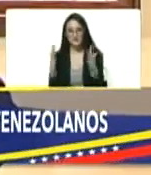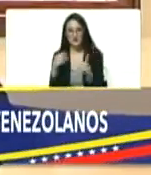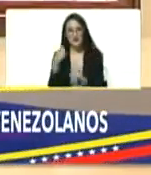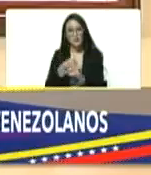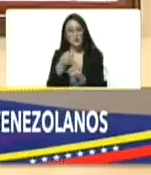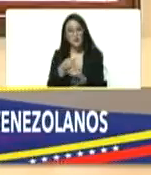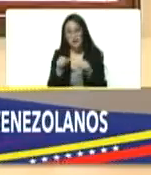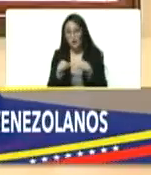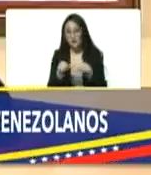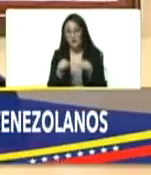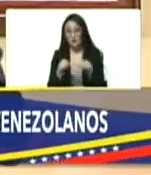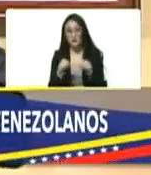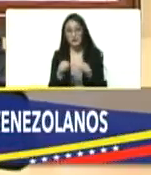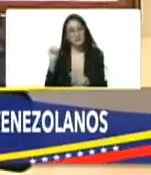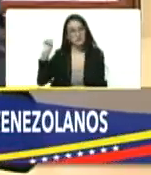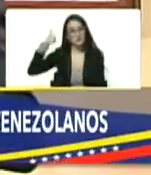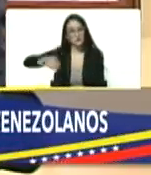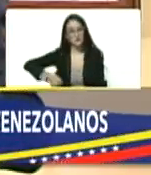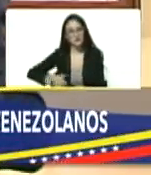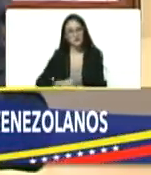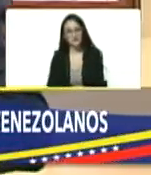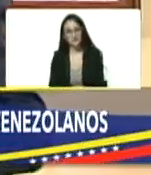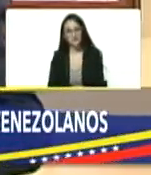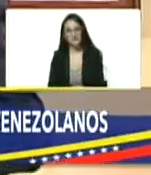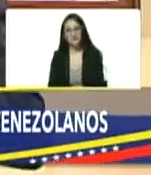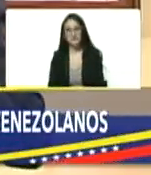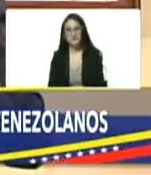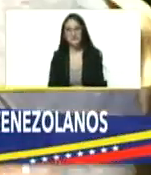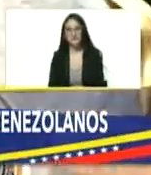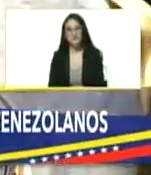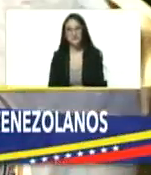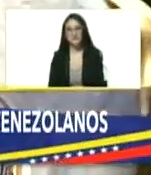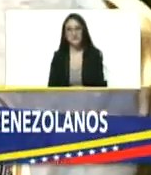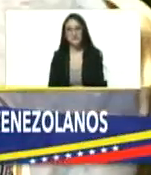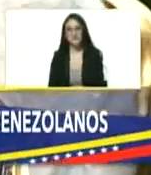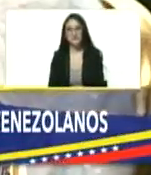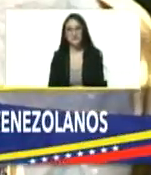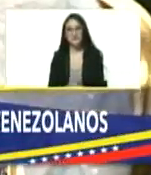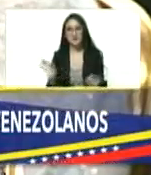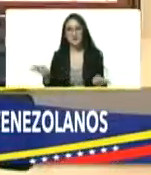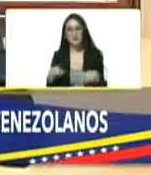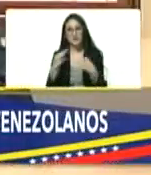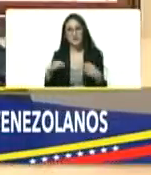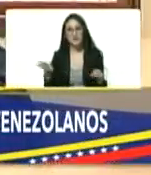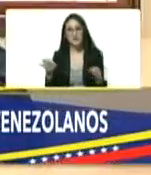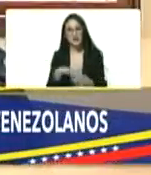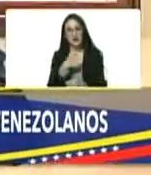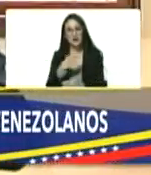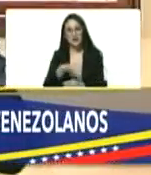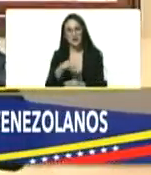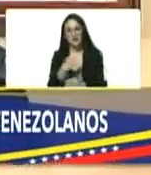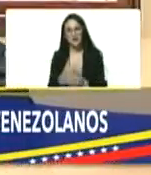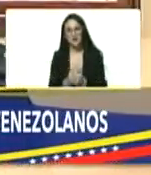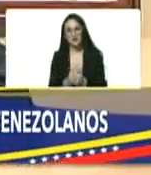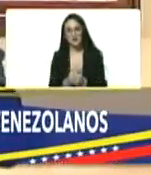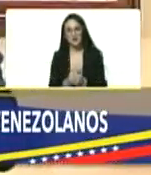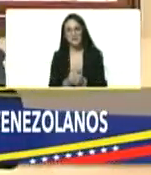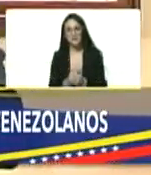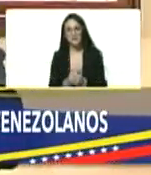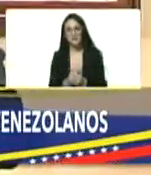continúa, Iraida, por mucho tiempo. Al compositor, cantante,